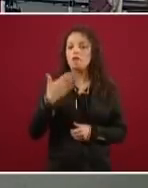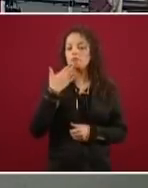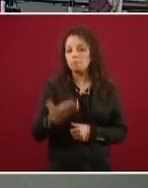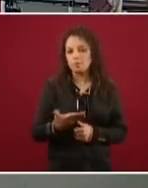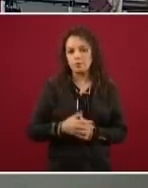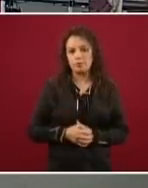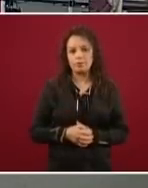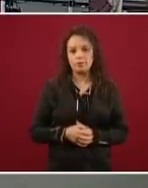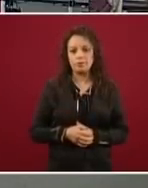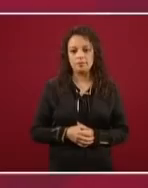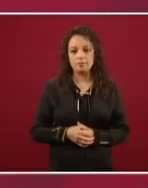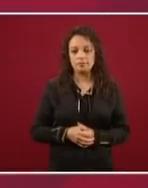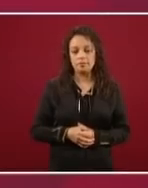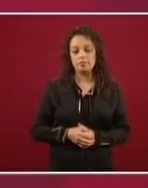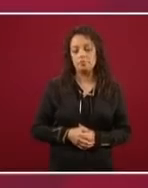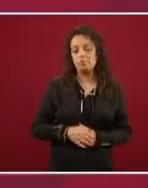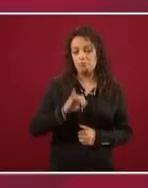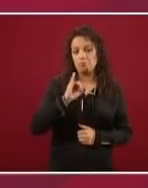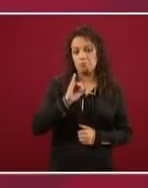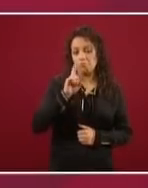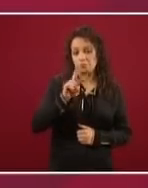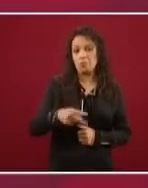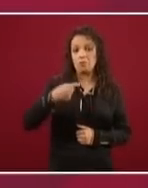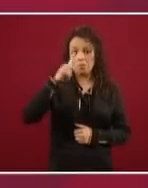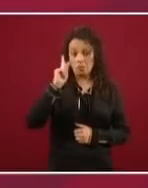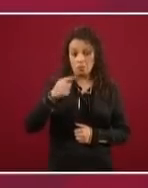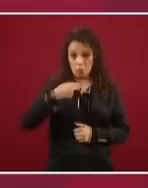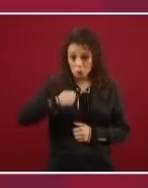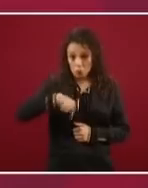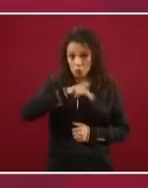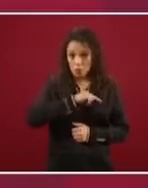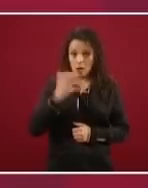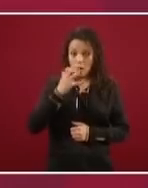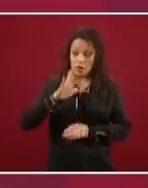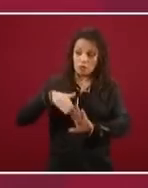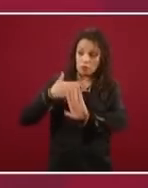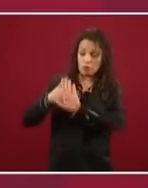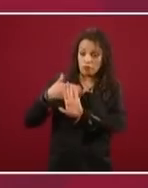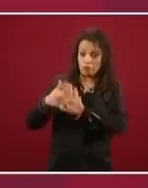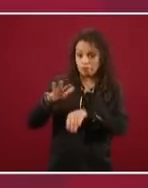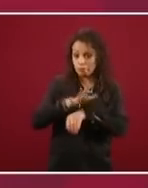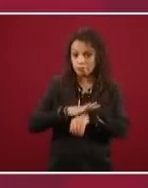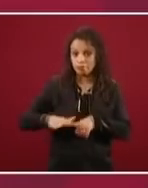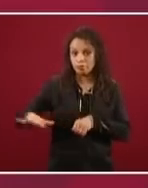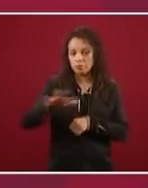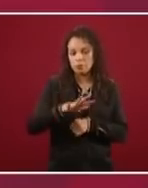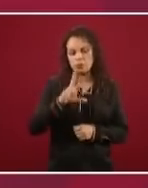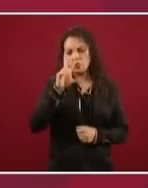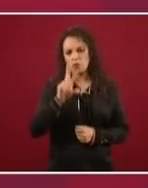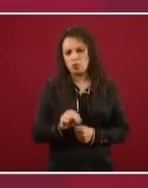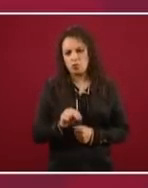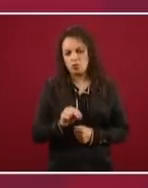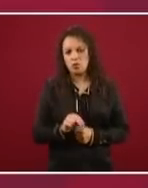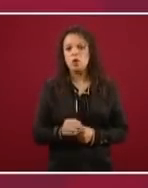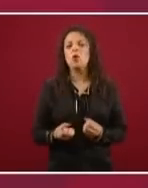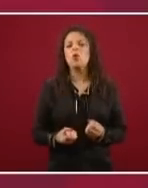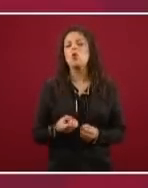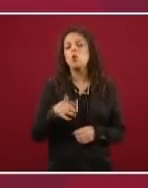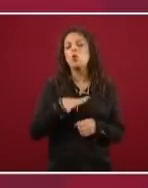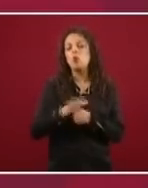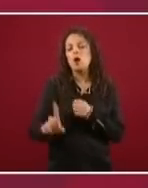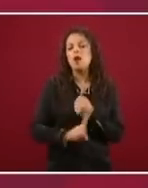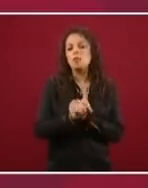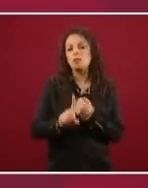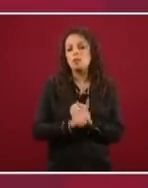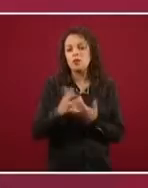en contra de las comunidades el problema que hay es que por razones